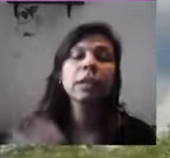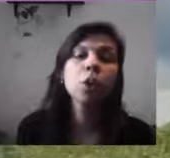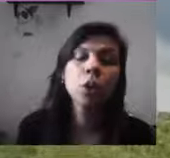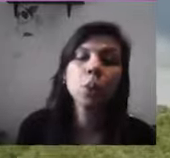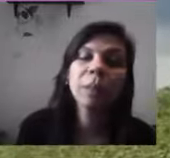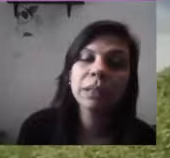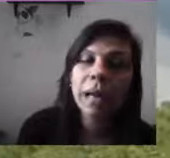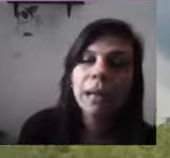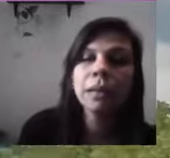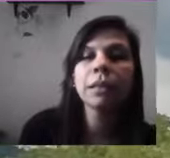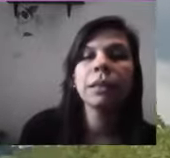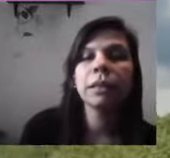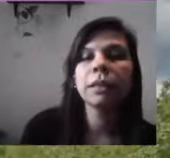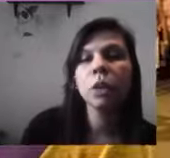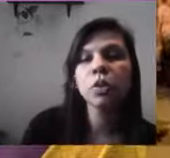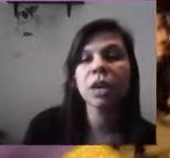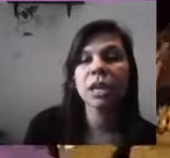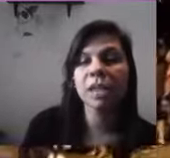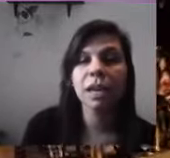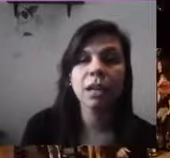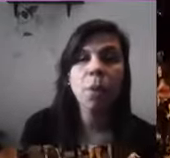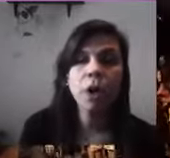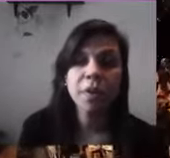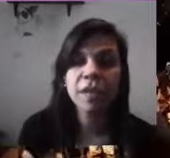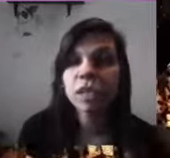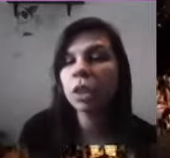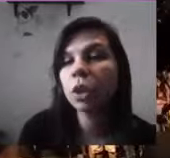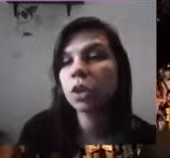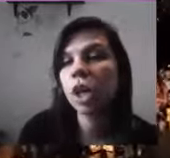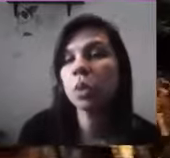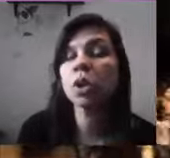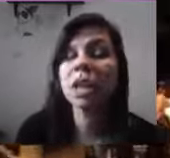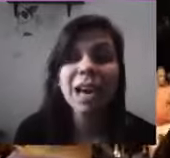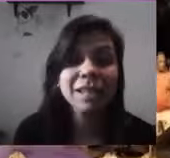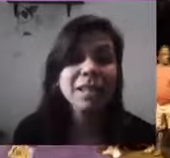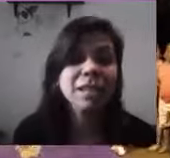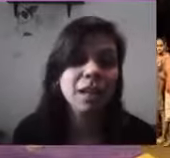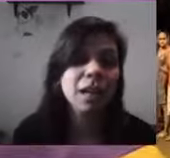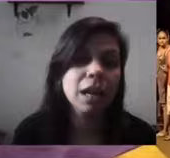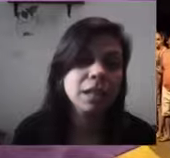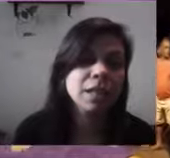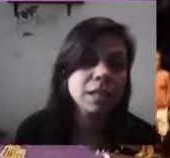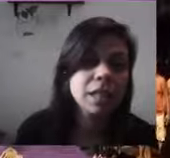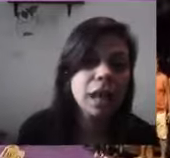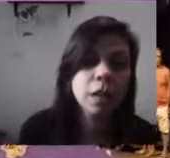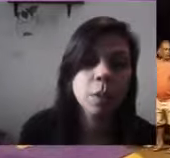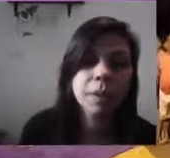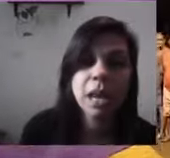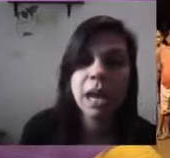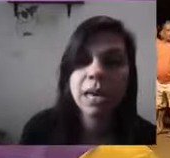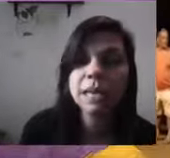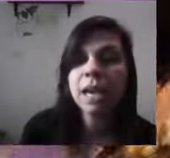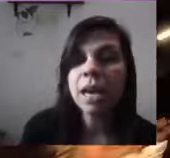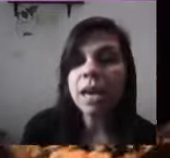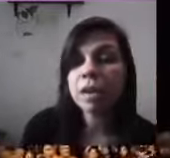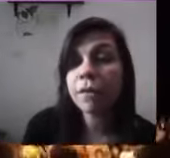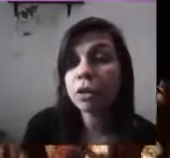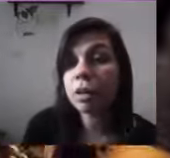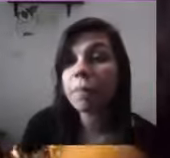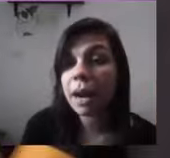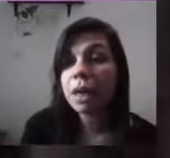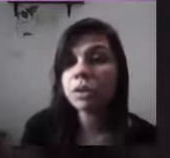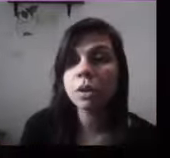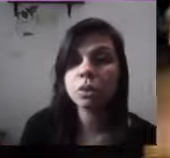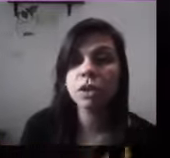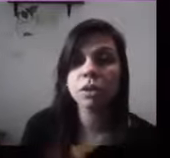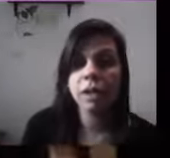tiene el registro documental del uso de gases lacrimógenos vencidos, el uso de gases en áreas residenciales y hospitalarias que